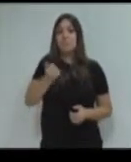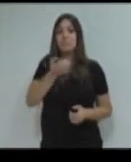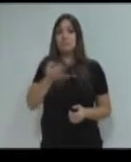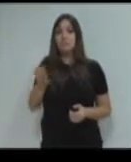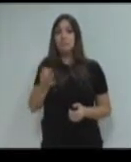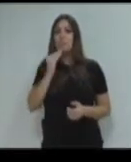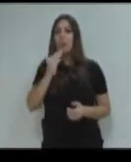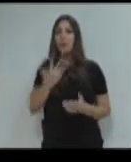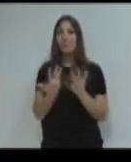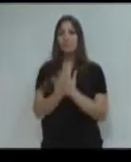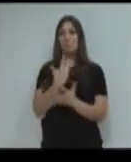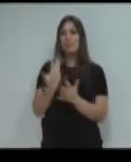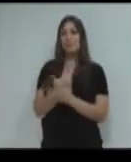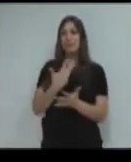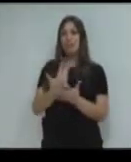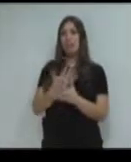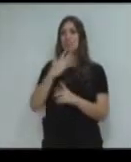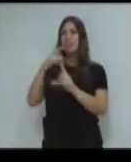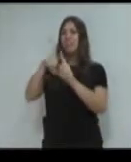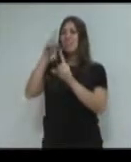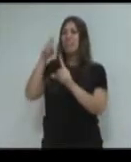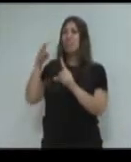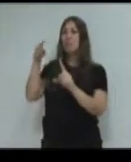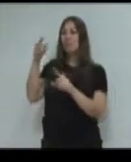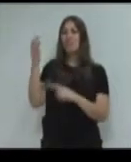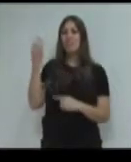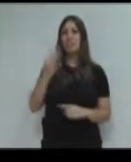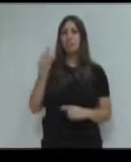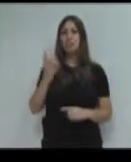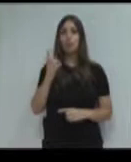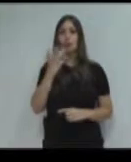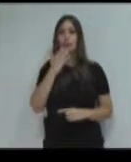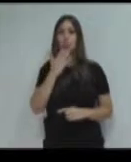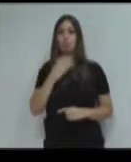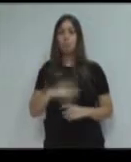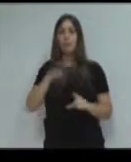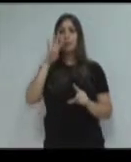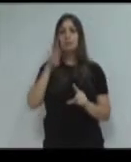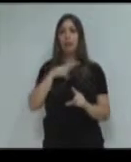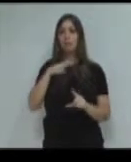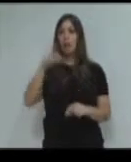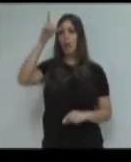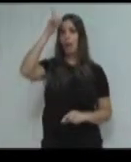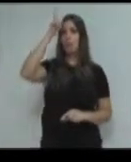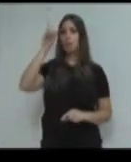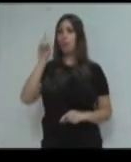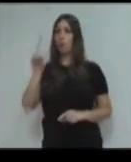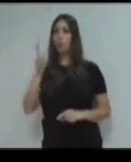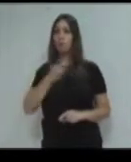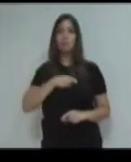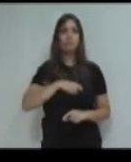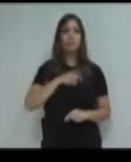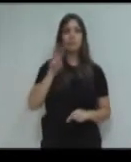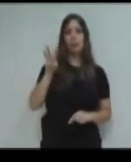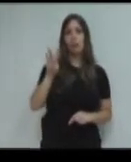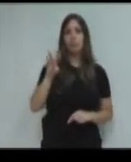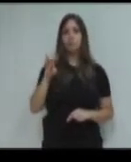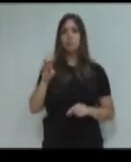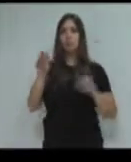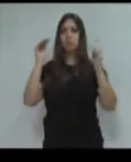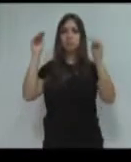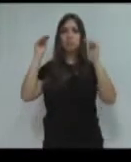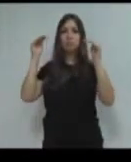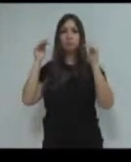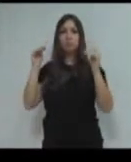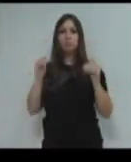la explicación de ese gráfico a que te digan la tabla Alemania 1, España 3, etcétera,